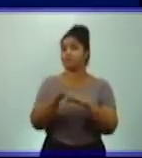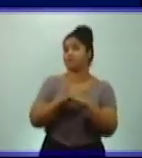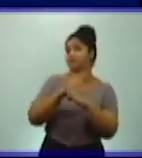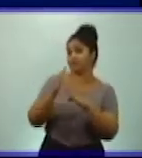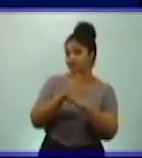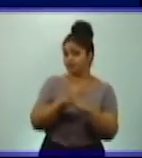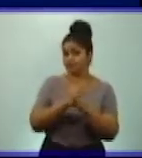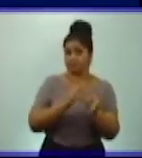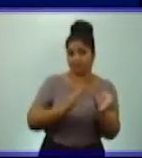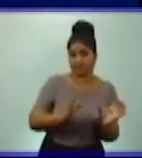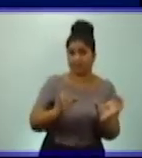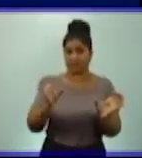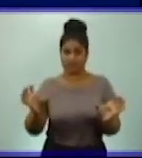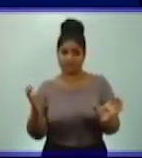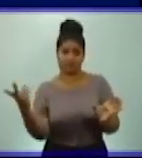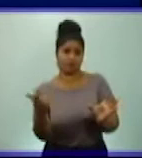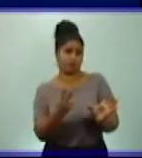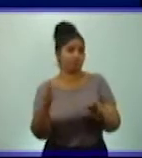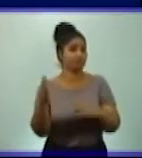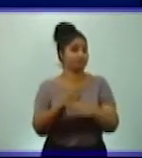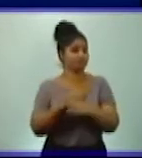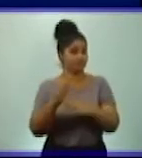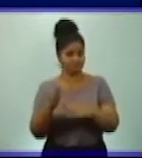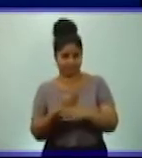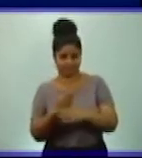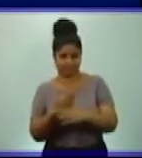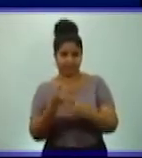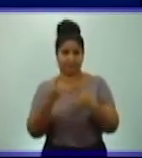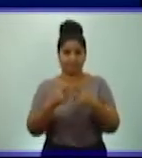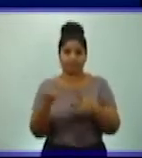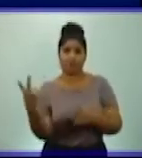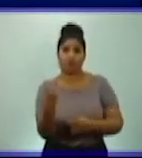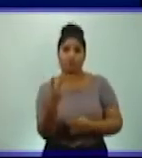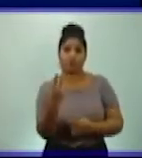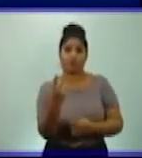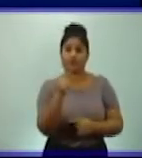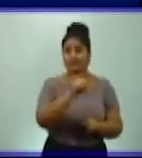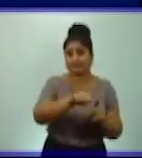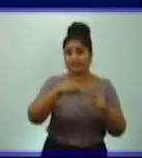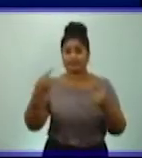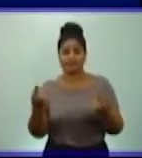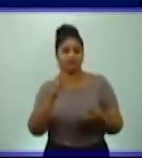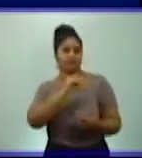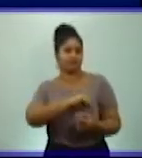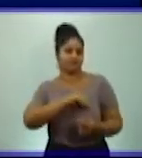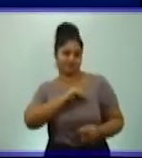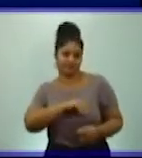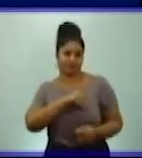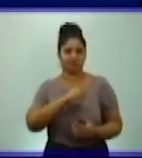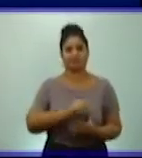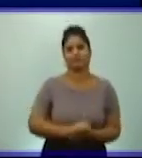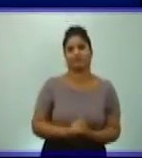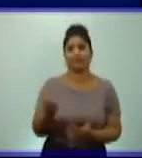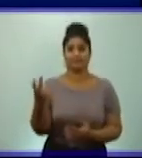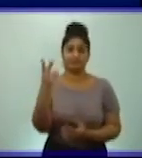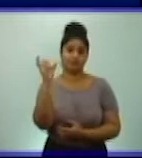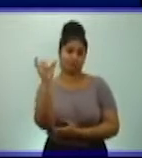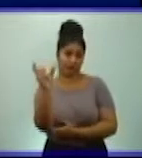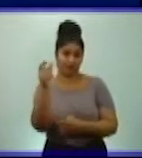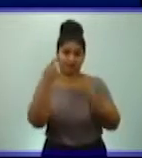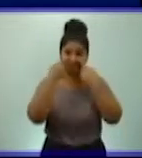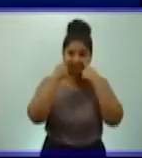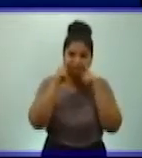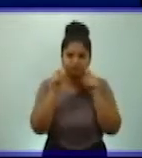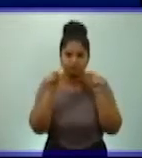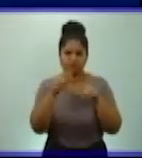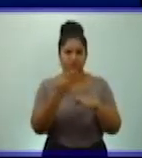en el sentimiento. El sentimiento provoca el llanto, a veces lloramos de emoción, pero en este caso llora porque no logra